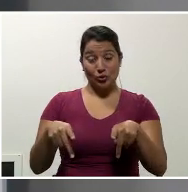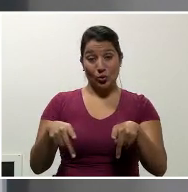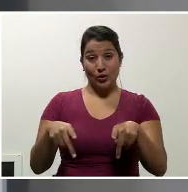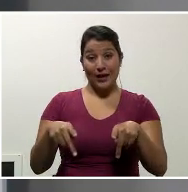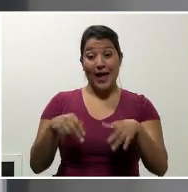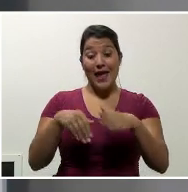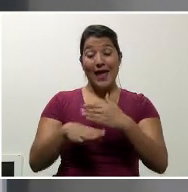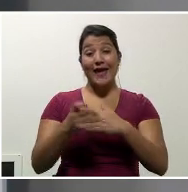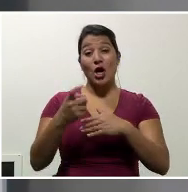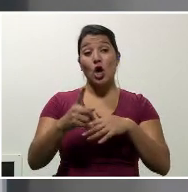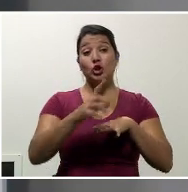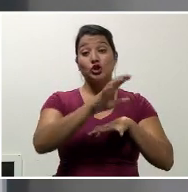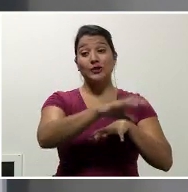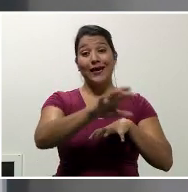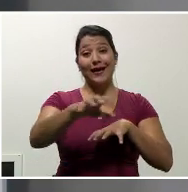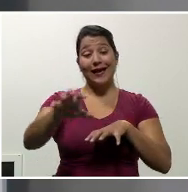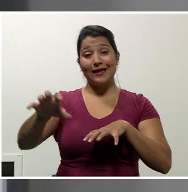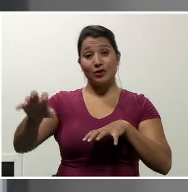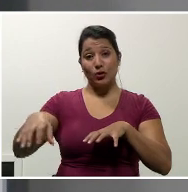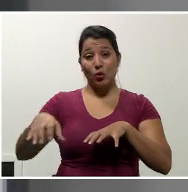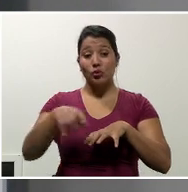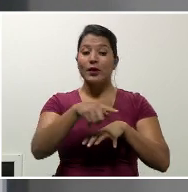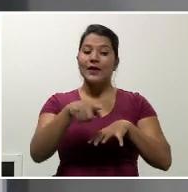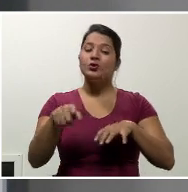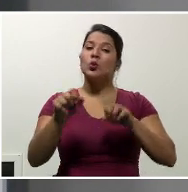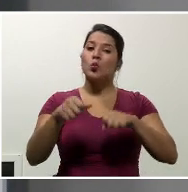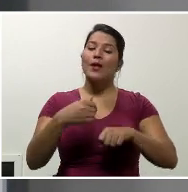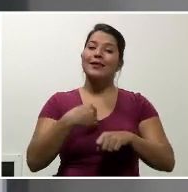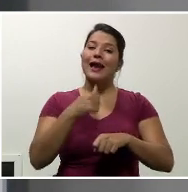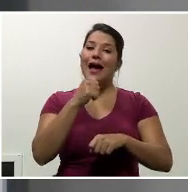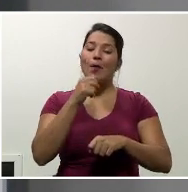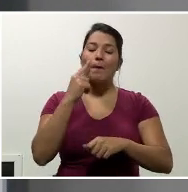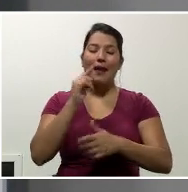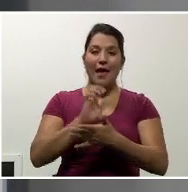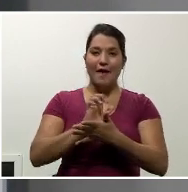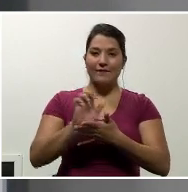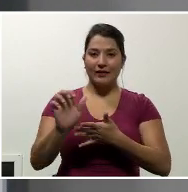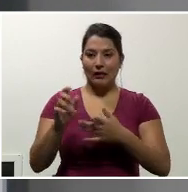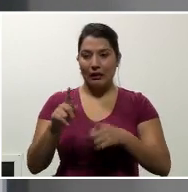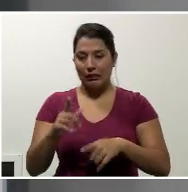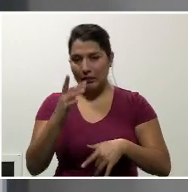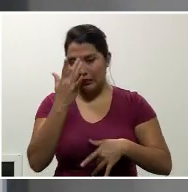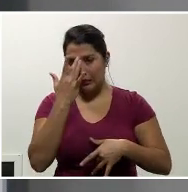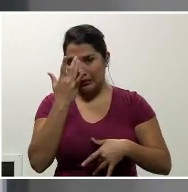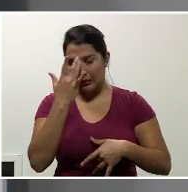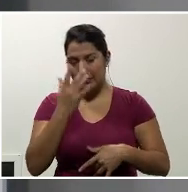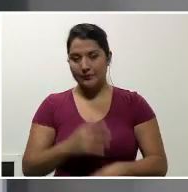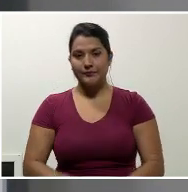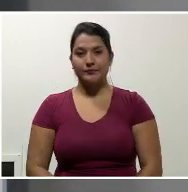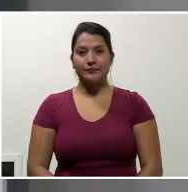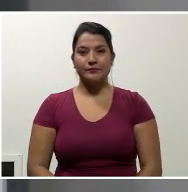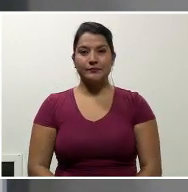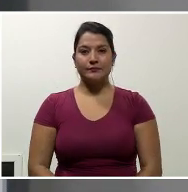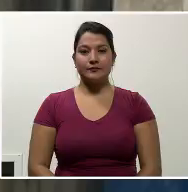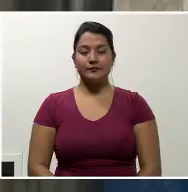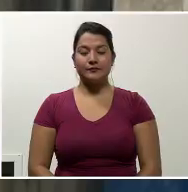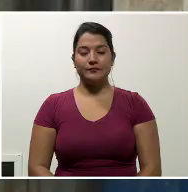11 cantones eviten el contagio con la ayuda del preciado líquido.